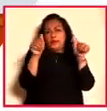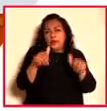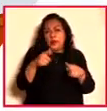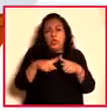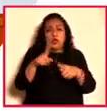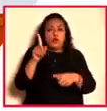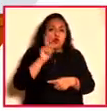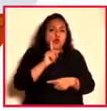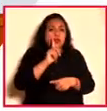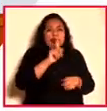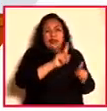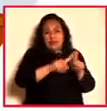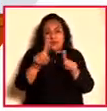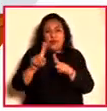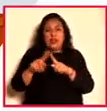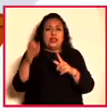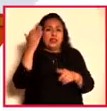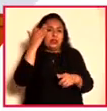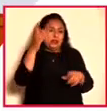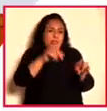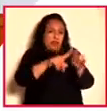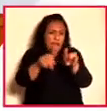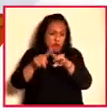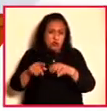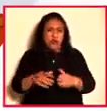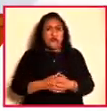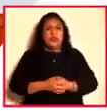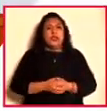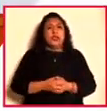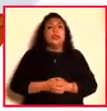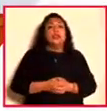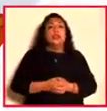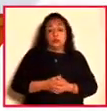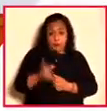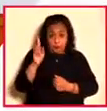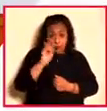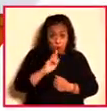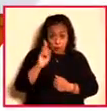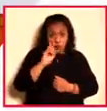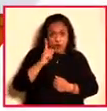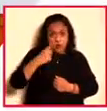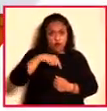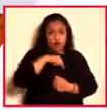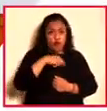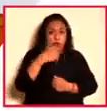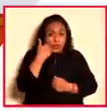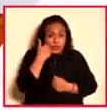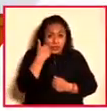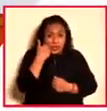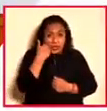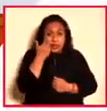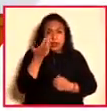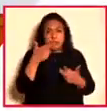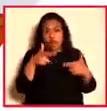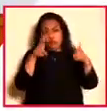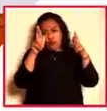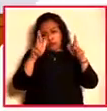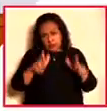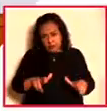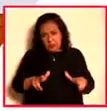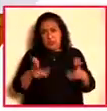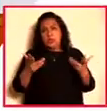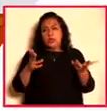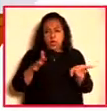diversas y de diferentes tiempos. Las mujeres que nosotros queremos representar, queremos